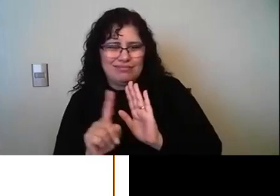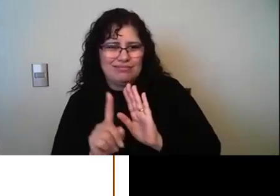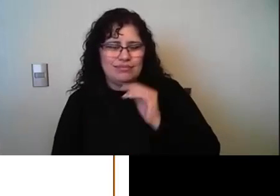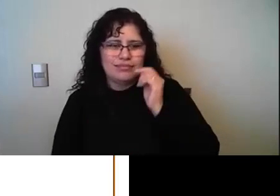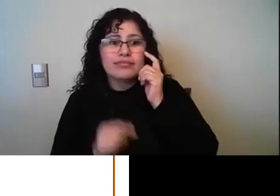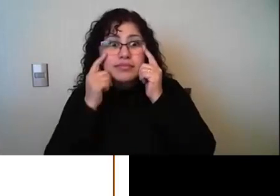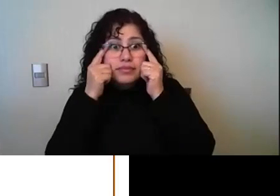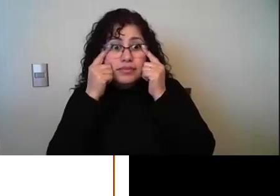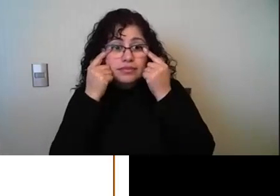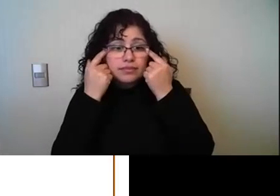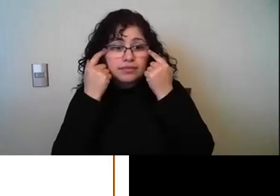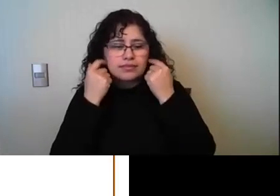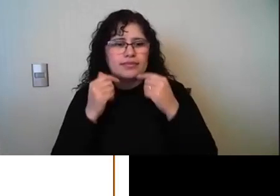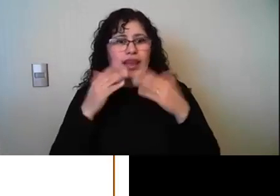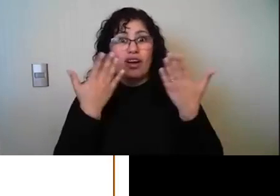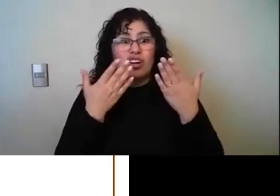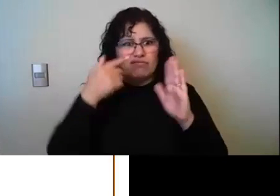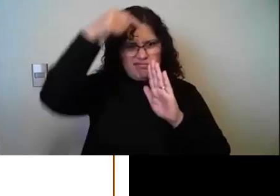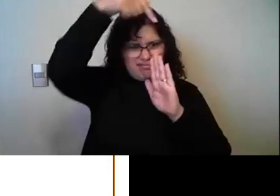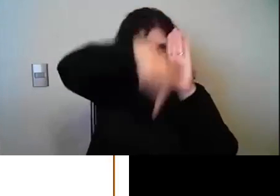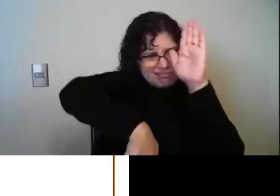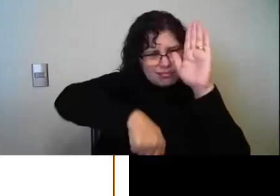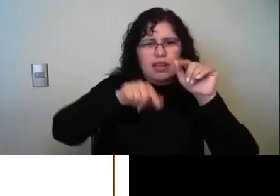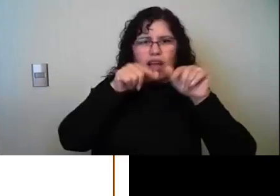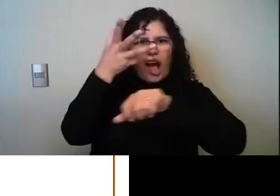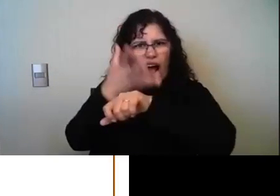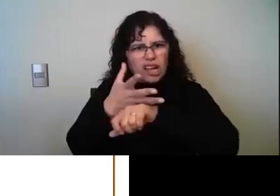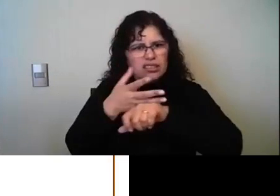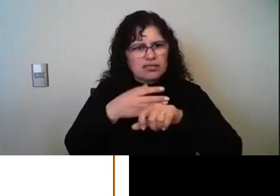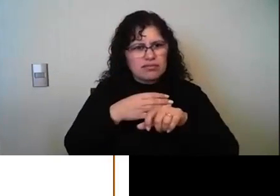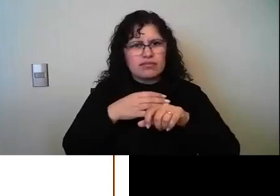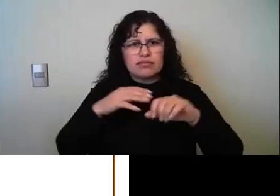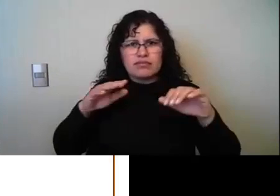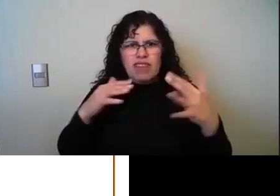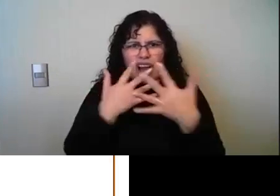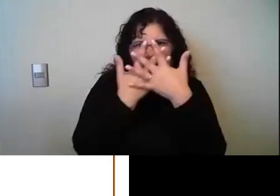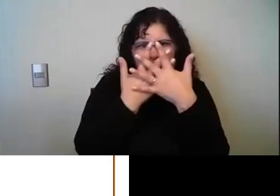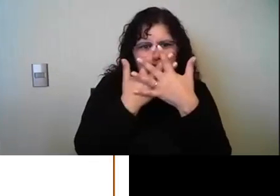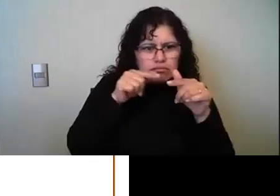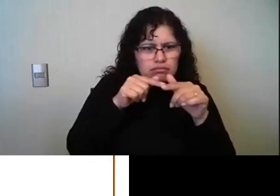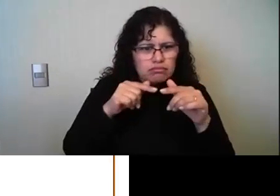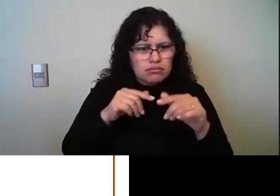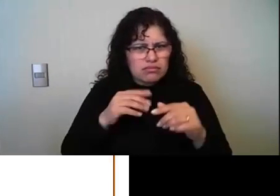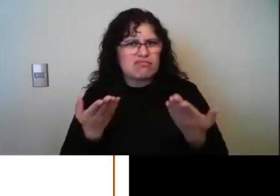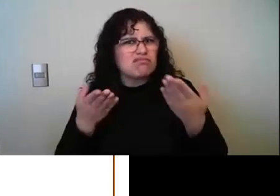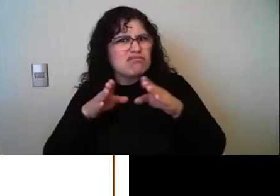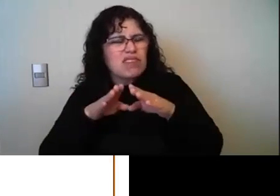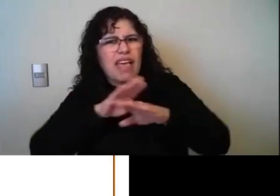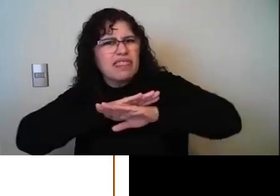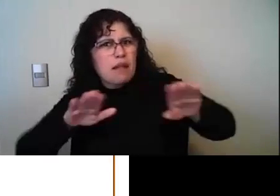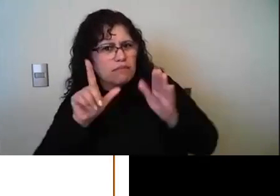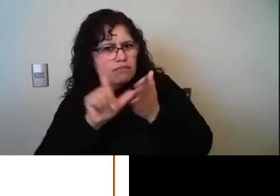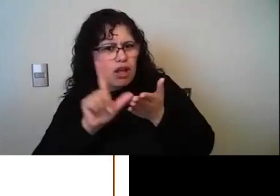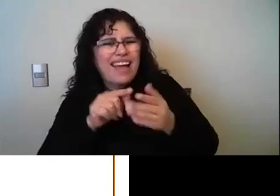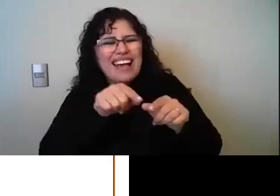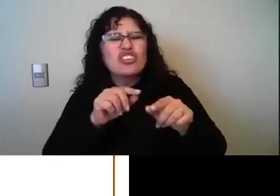Aquí esta flecha nos está indicando que hay un circuito que se cierra aquí de una acción, de un reflejo